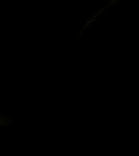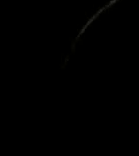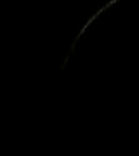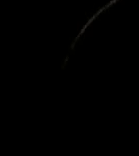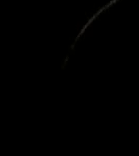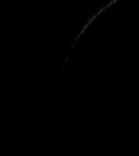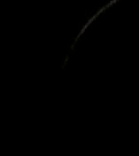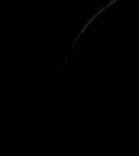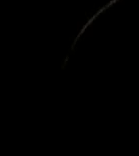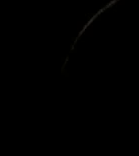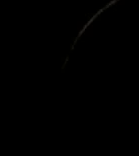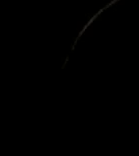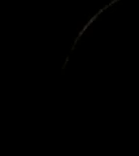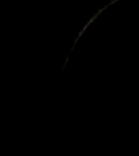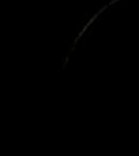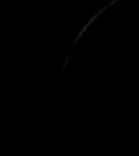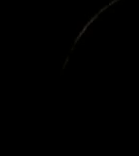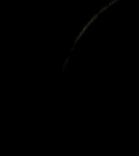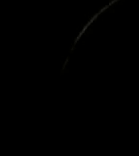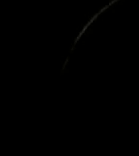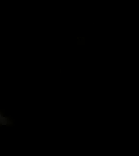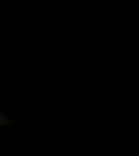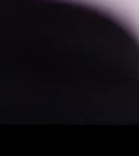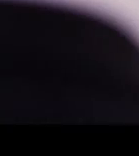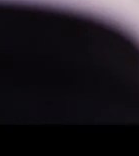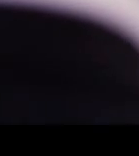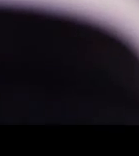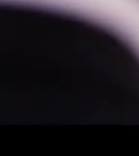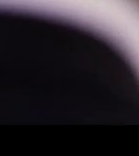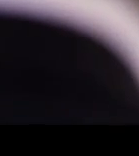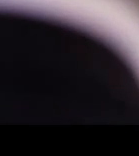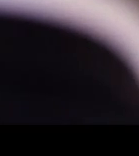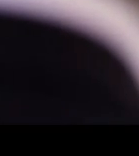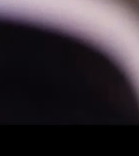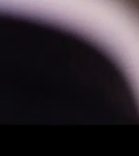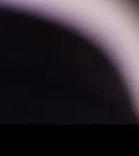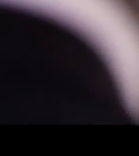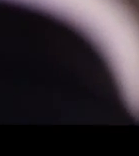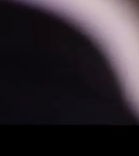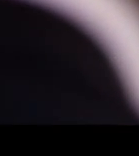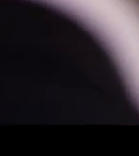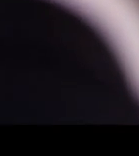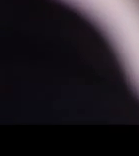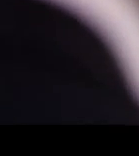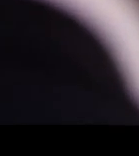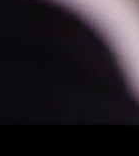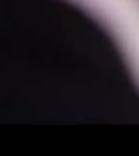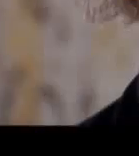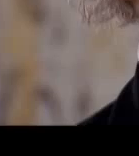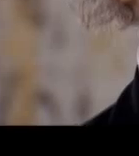matar? ¿Por qué ustedes los quieren salvar? Solo poniendo en riesgo la vida de tu hijo,